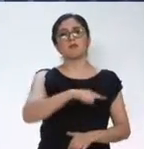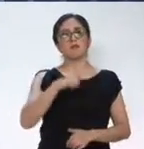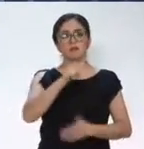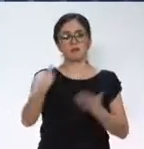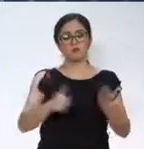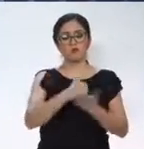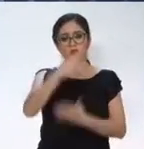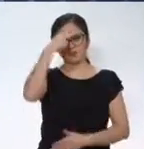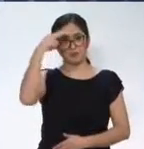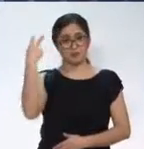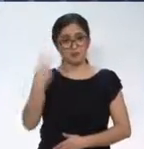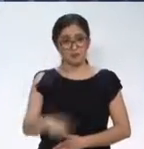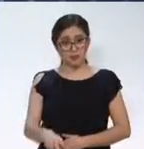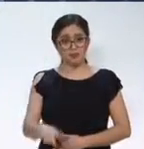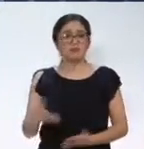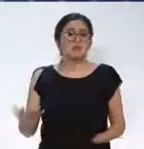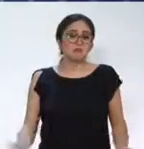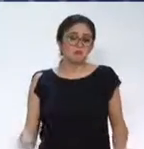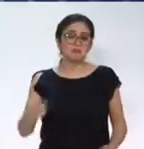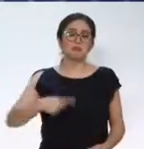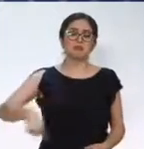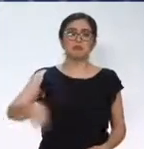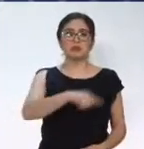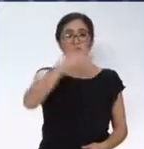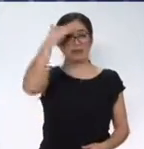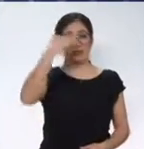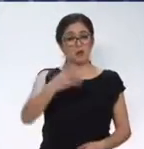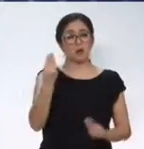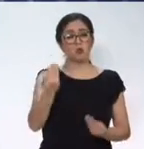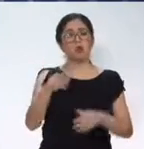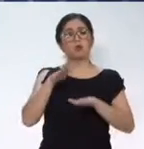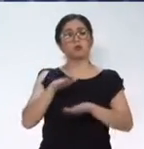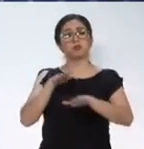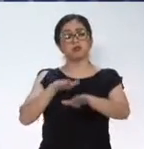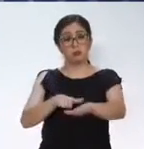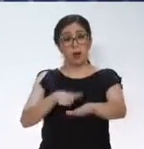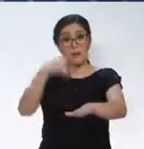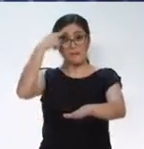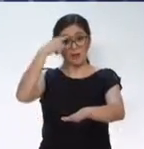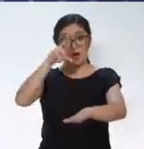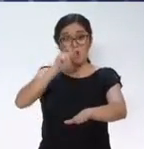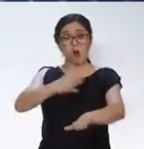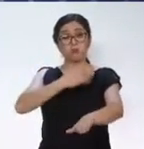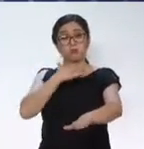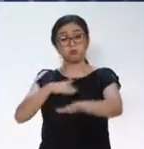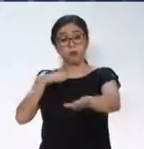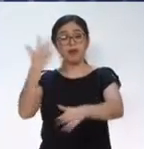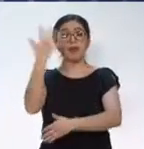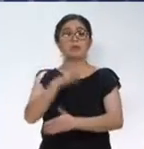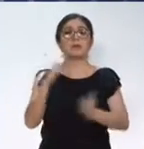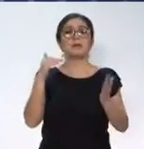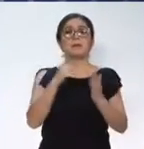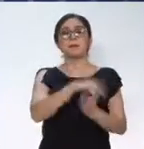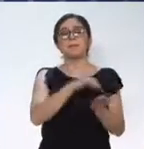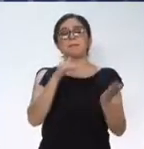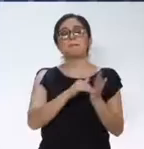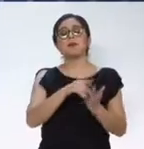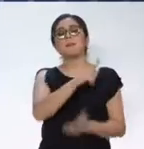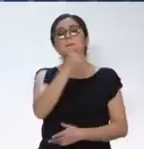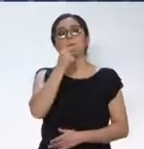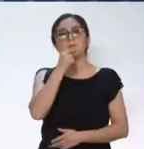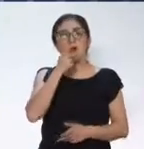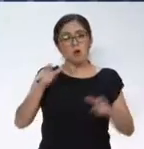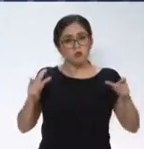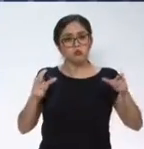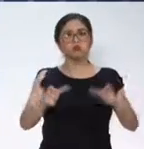México, lo que pudo haber significado sin duda alguna un caos vial, y por ello, para evitarlo, es que 10.000 policías vigilaron y participaron en